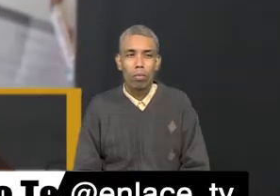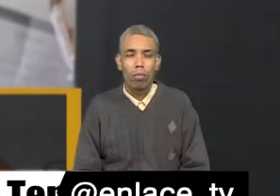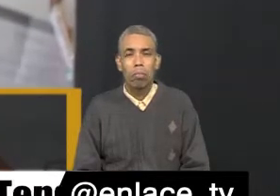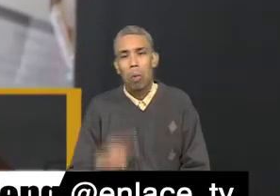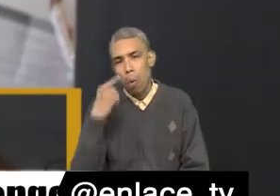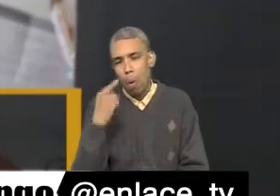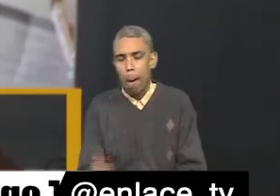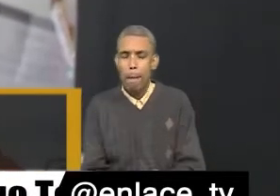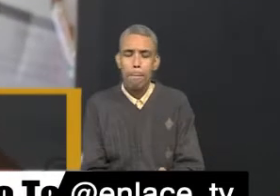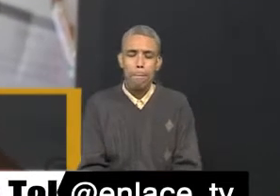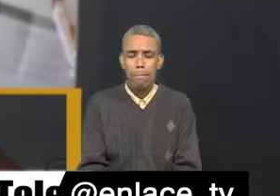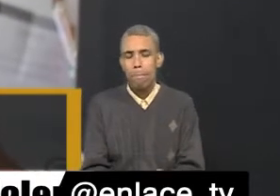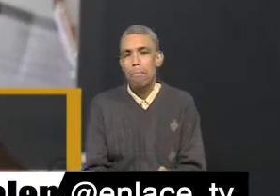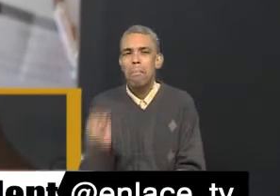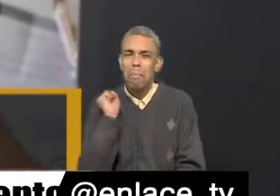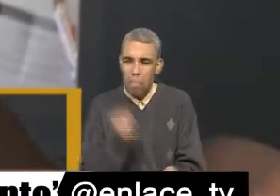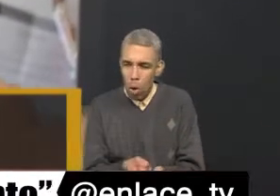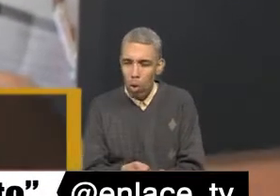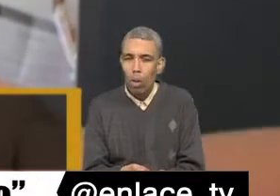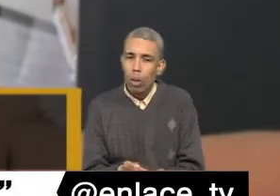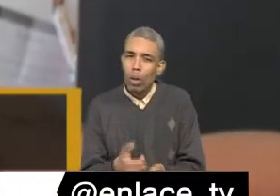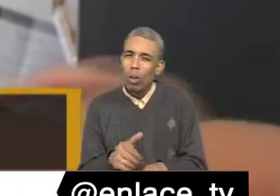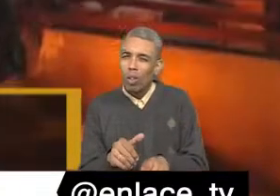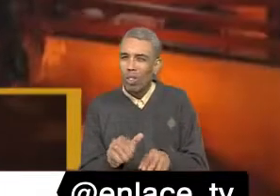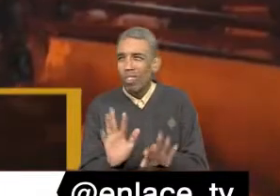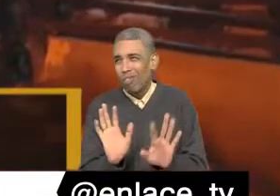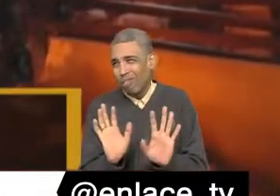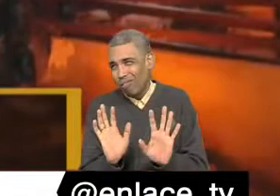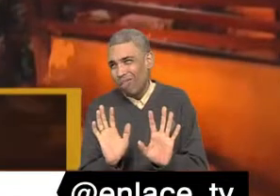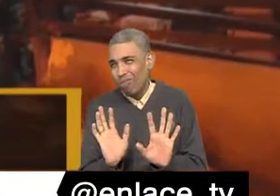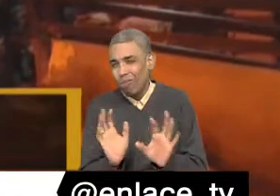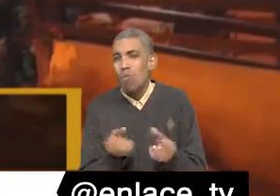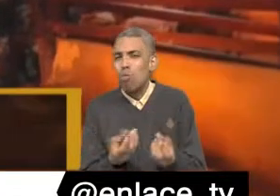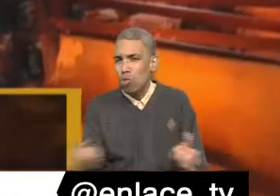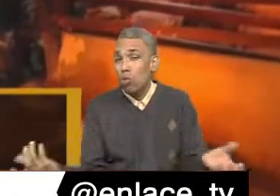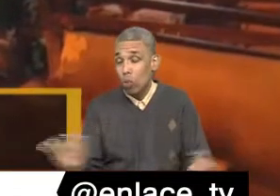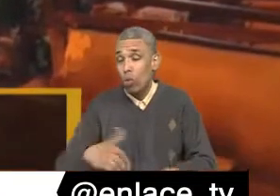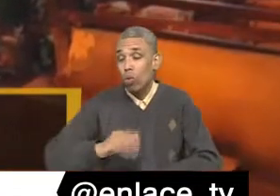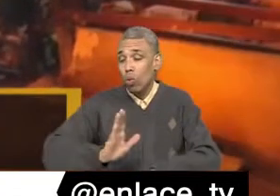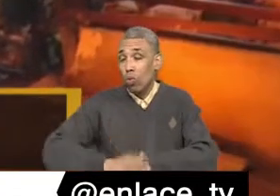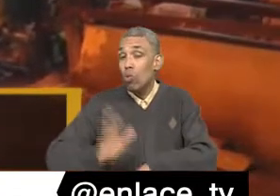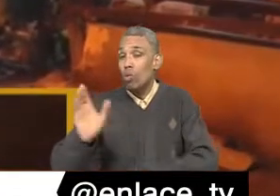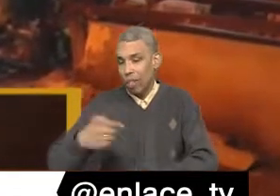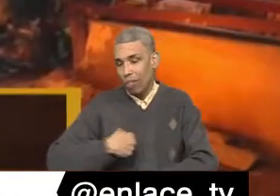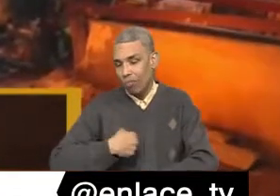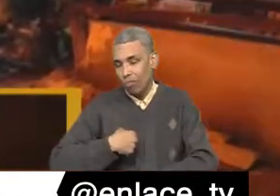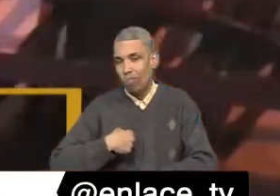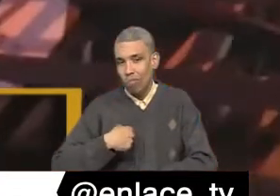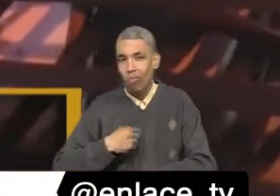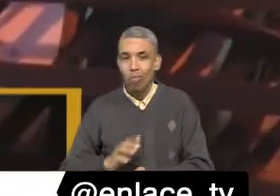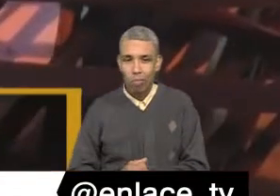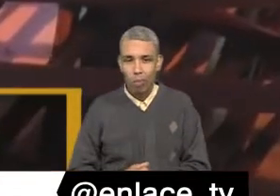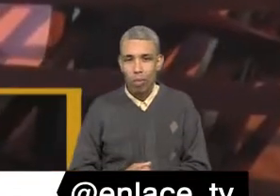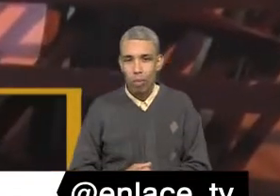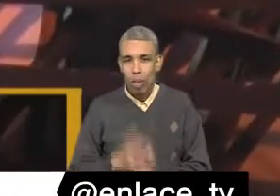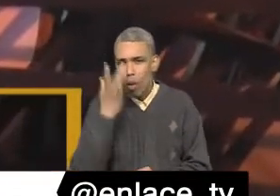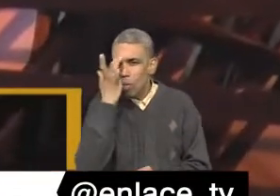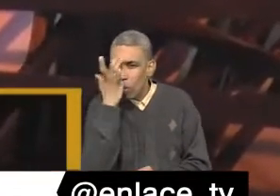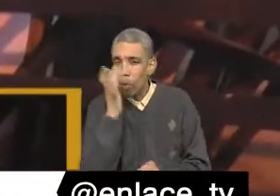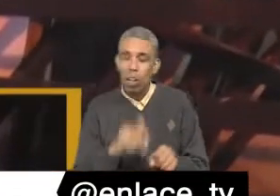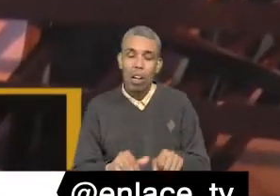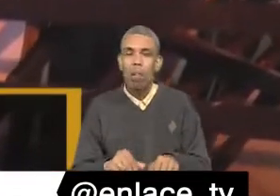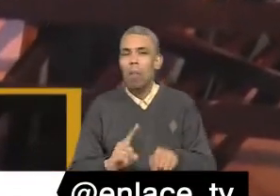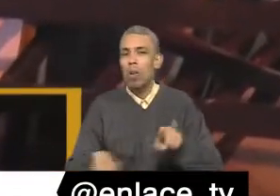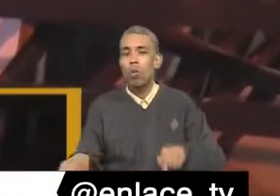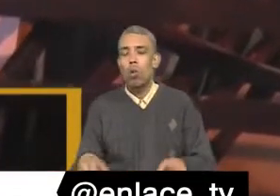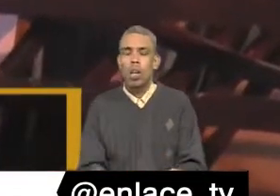factor humano. Y esto lo hacemos es siendo muy prudentes al momento de conducir, entender la vía.